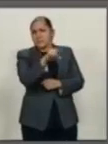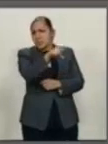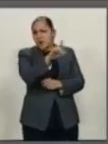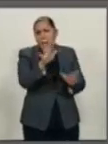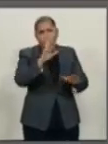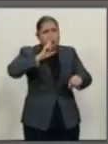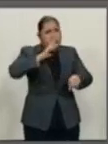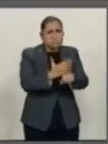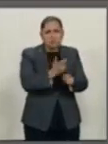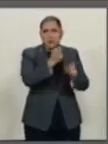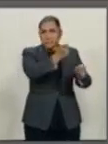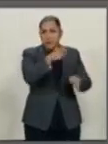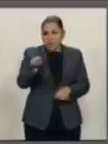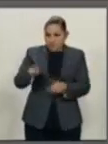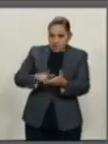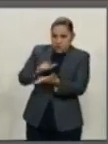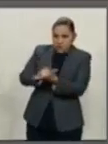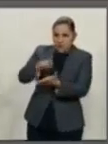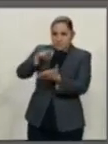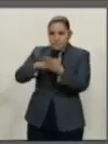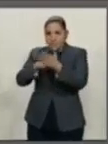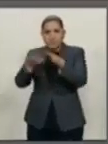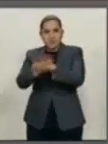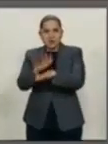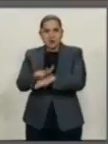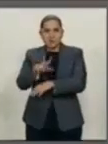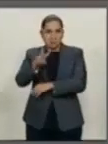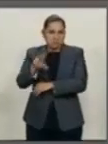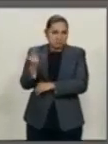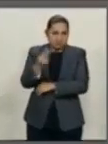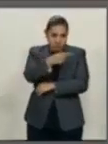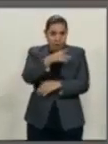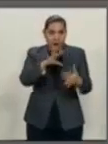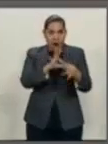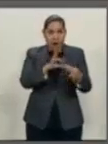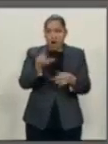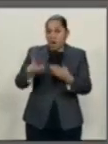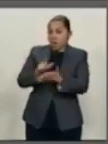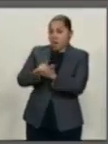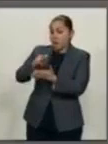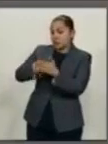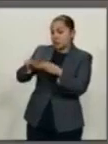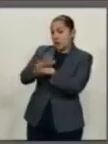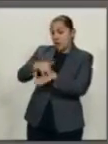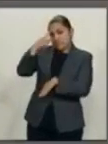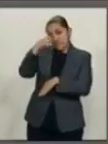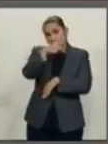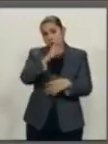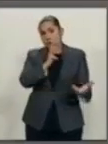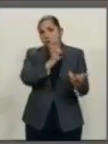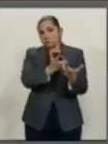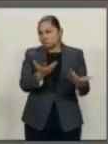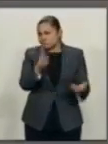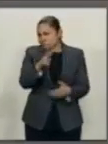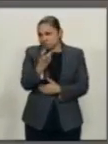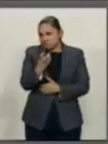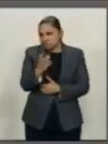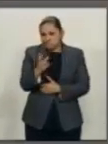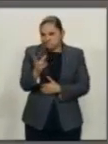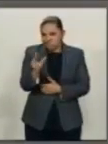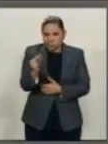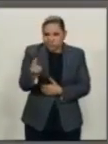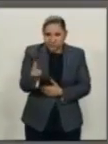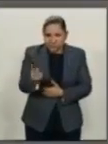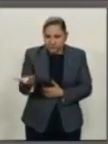no necesita una ley como lo mencionan ustedes. Sin embargo, me gustaría, compañeros diputados y diputados,